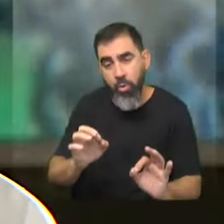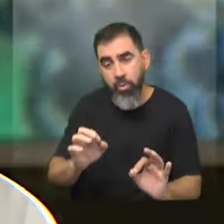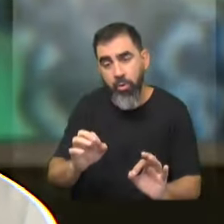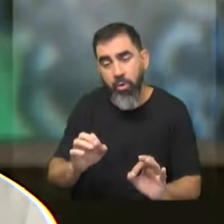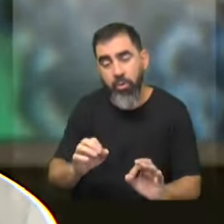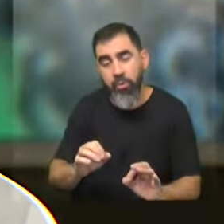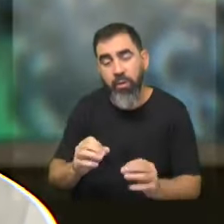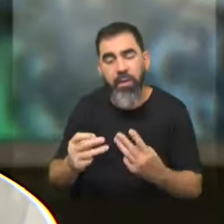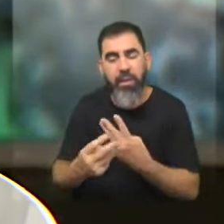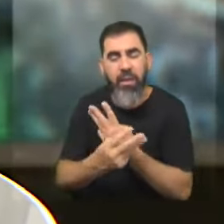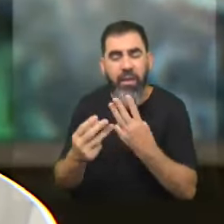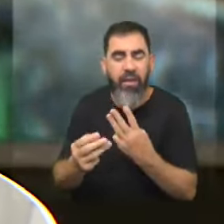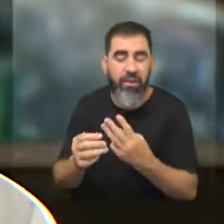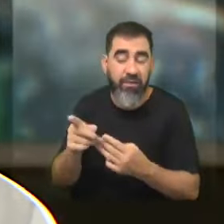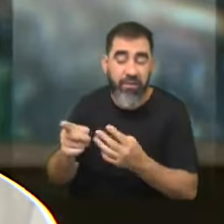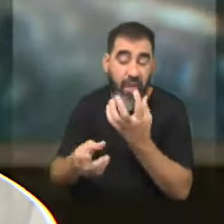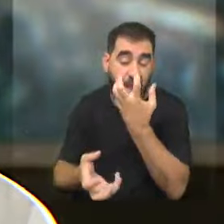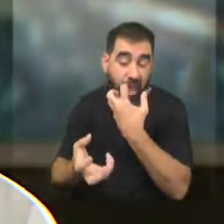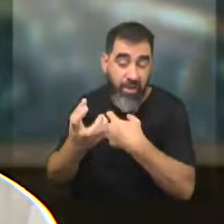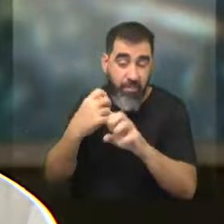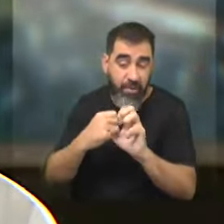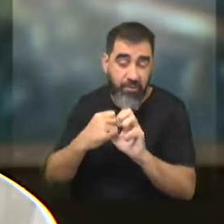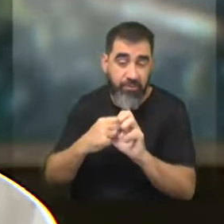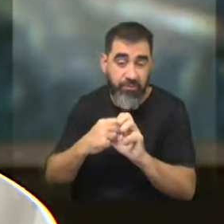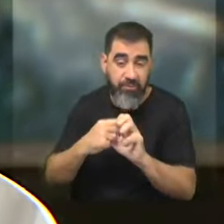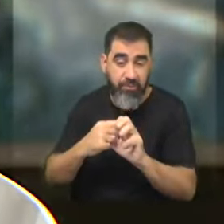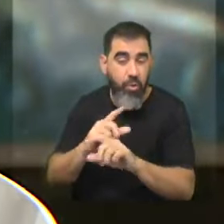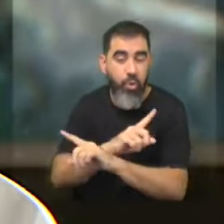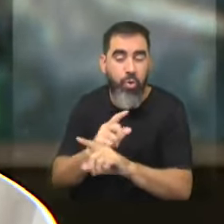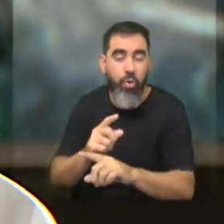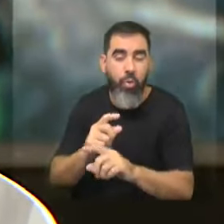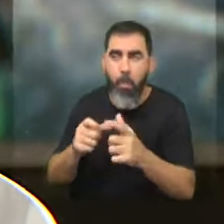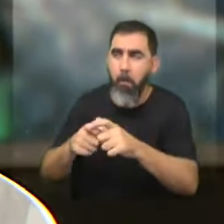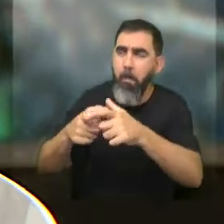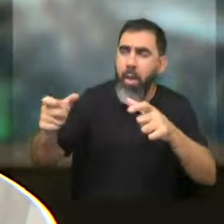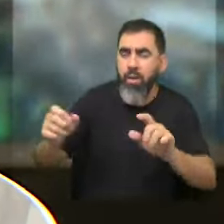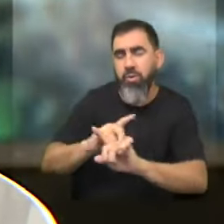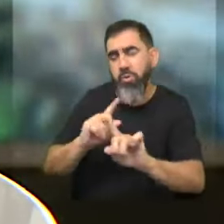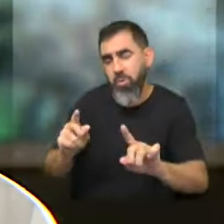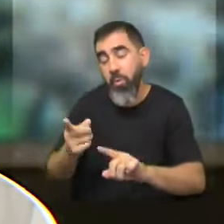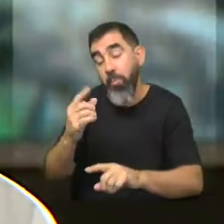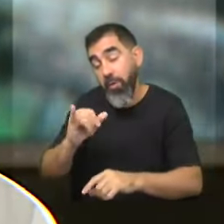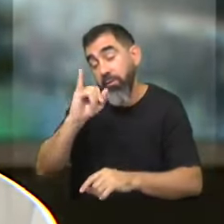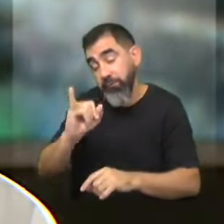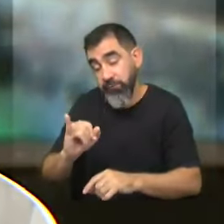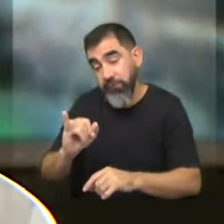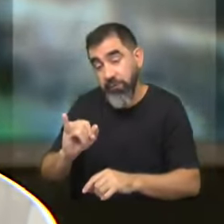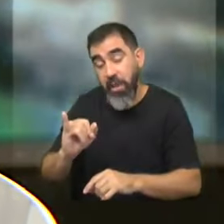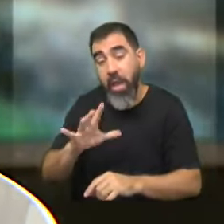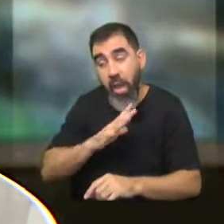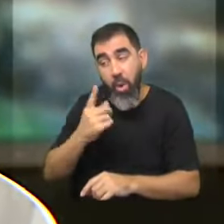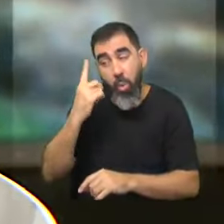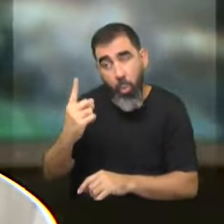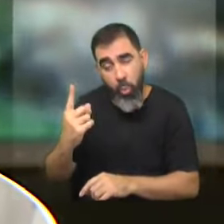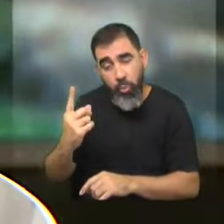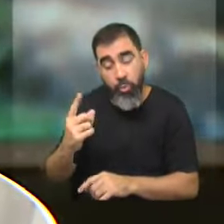llegan. Generalmente los grillos en los agroecosistemas no llegan a ser plaga últimamente. Sí, había un grillo, que era el